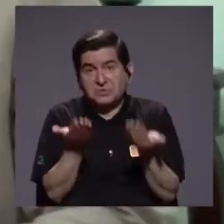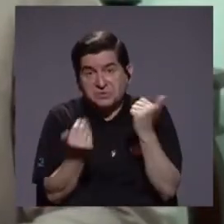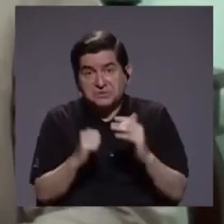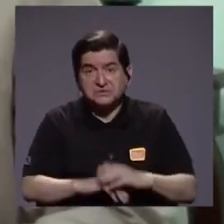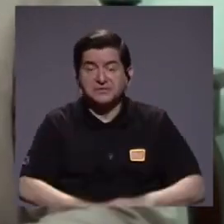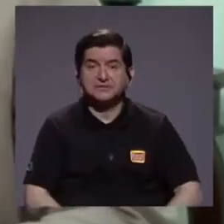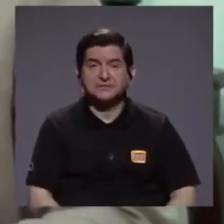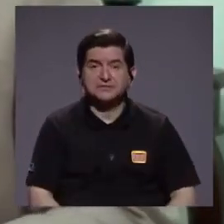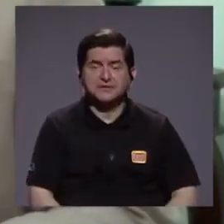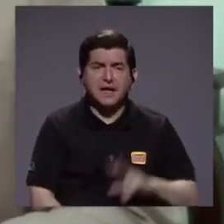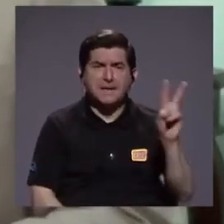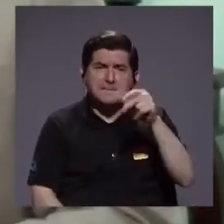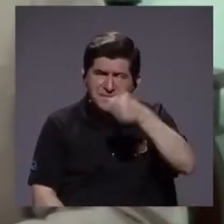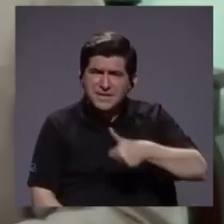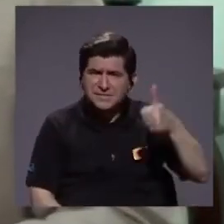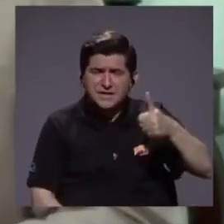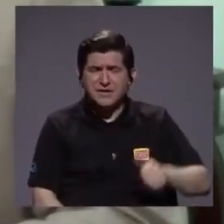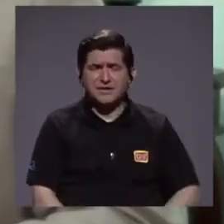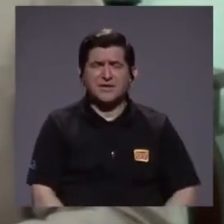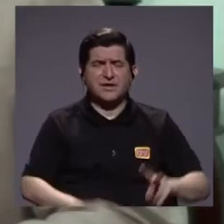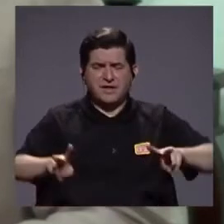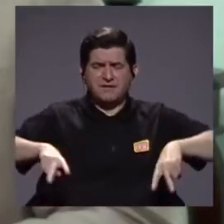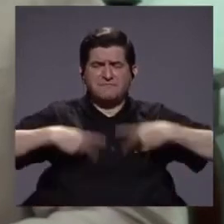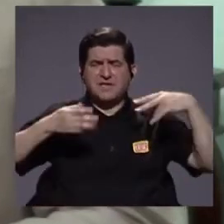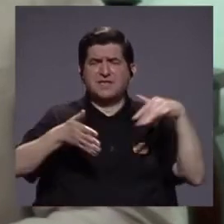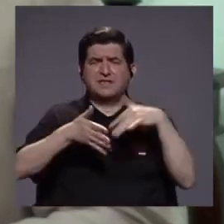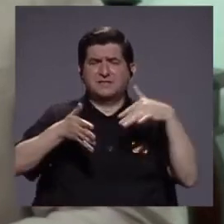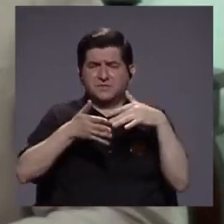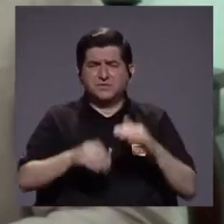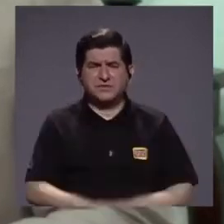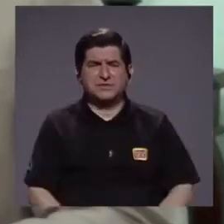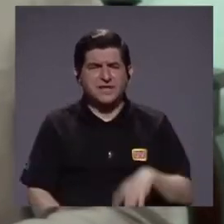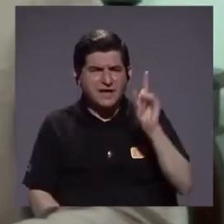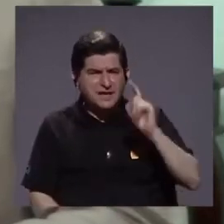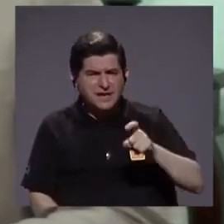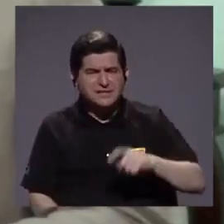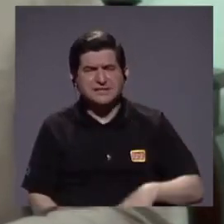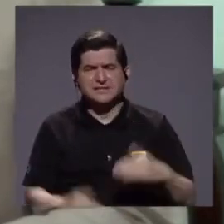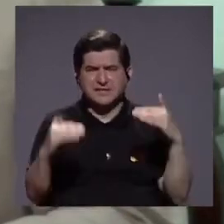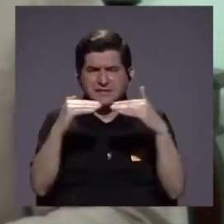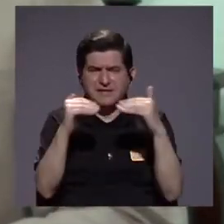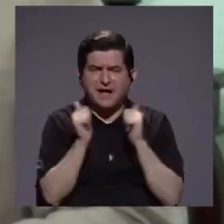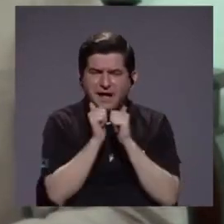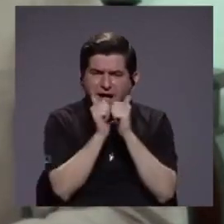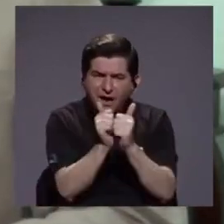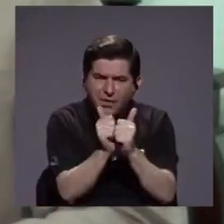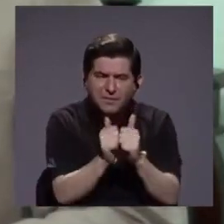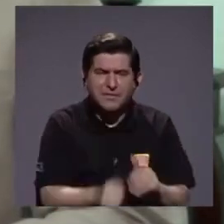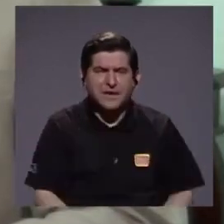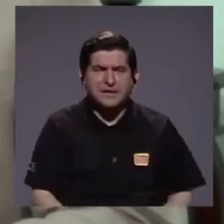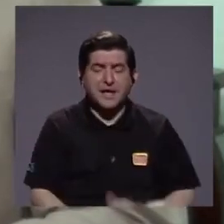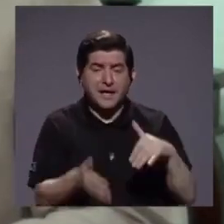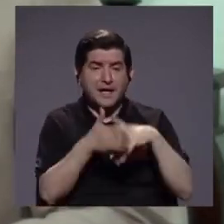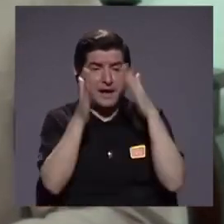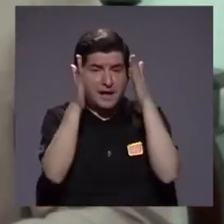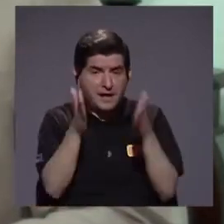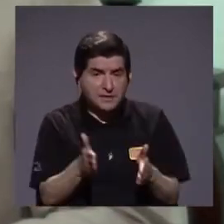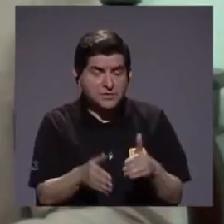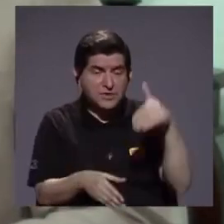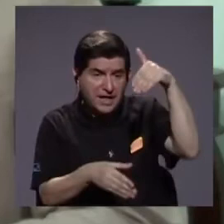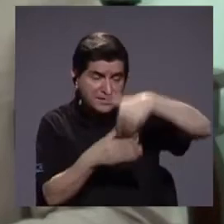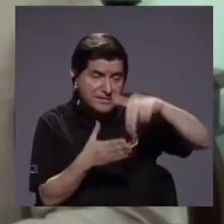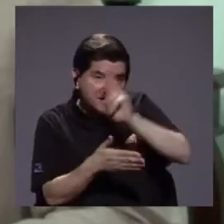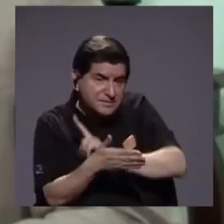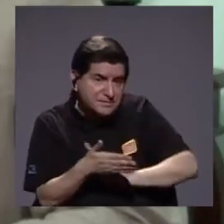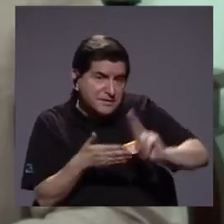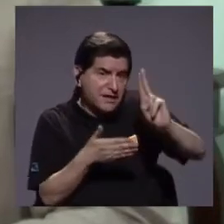Efectivamente, la Vicerrectoría de Vida Estudiantil debe ser una instancia que acompañe a los y las estudiantes en la